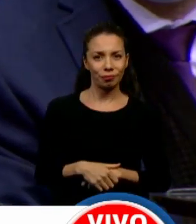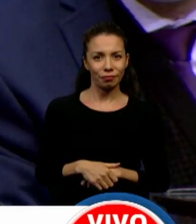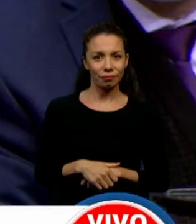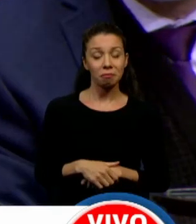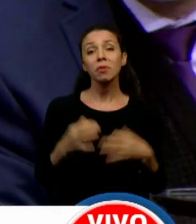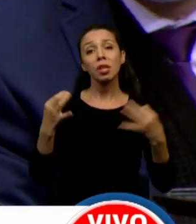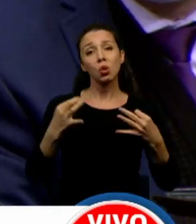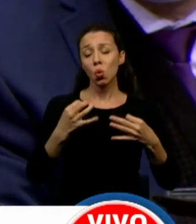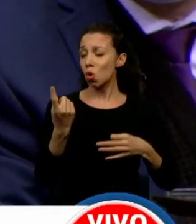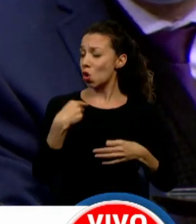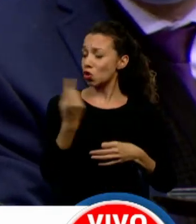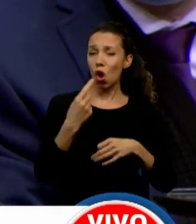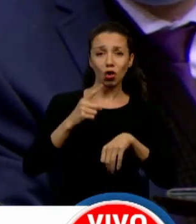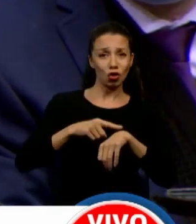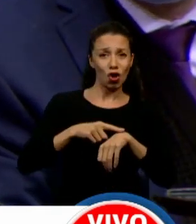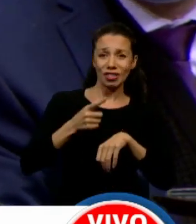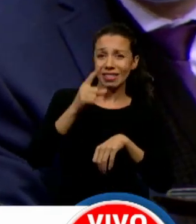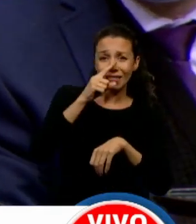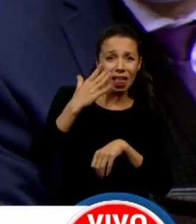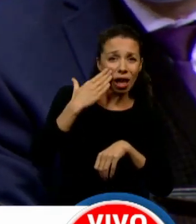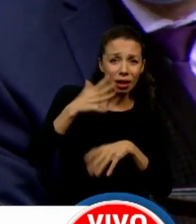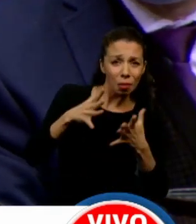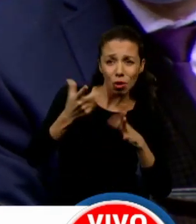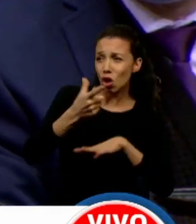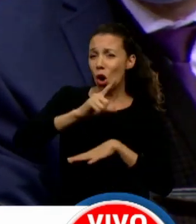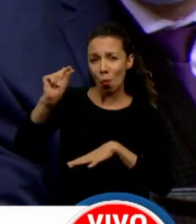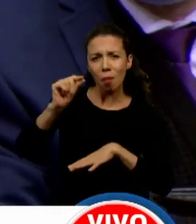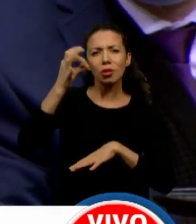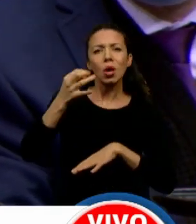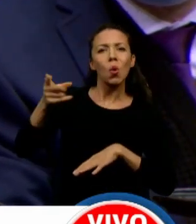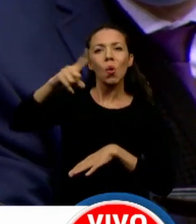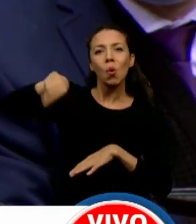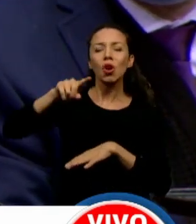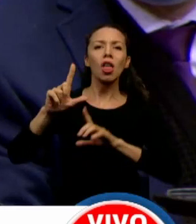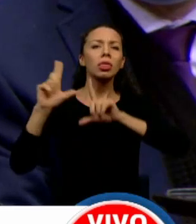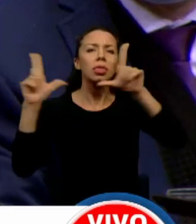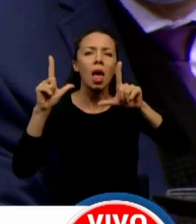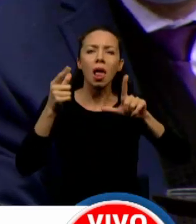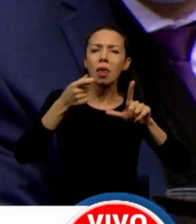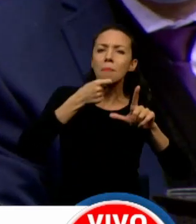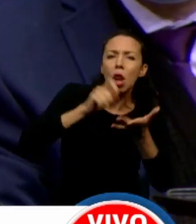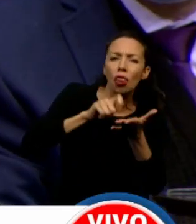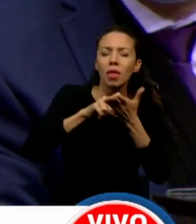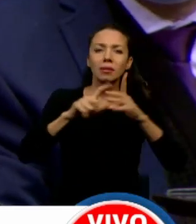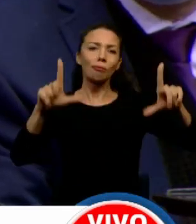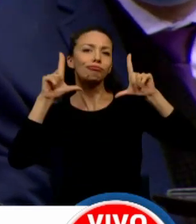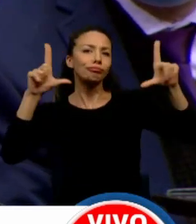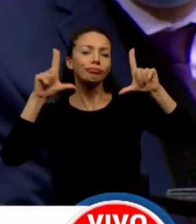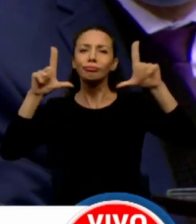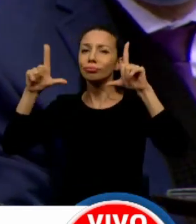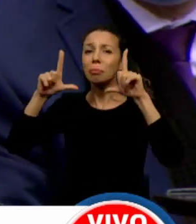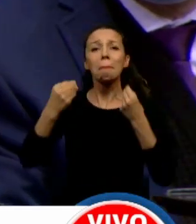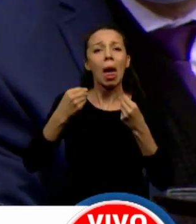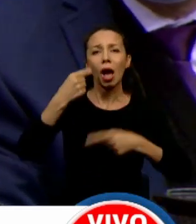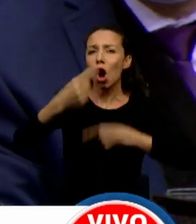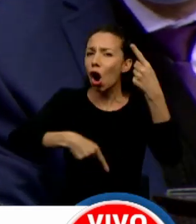aquí, cerca de las 7 de la tarde, se irán al prime time de los canales de televisión a los que suelen ir, a seguir con la